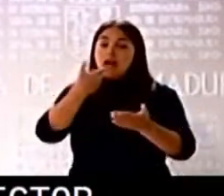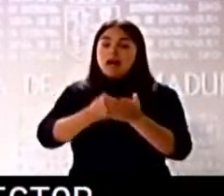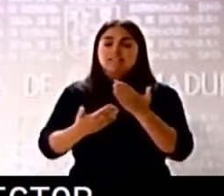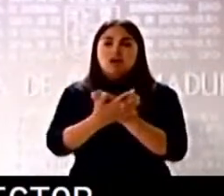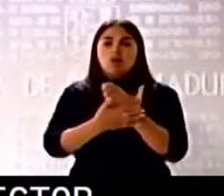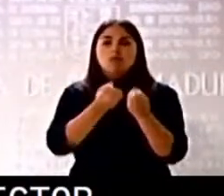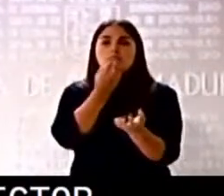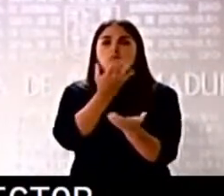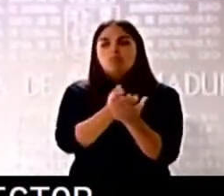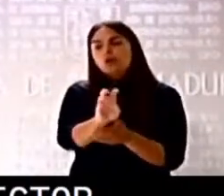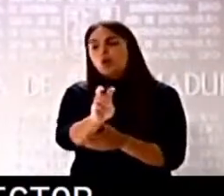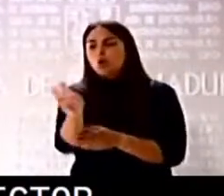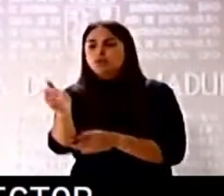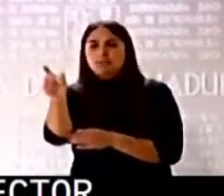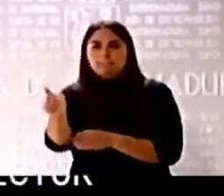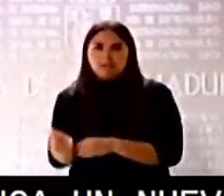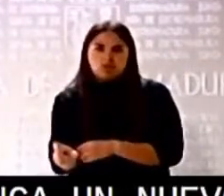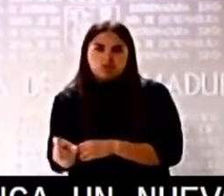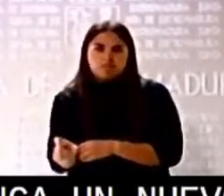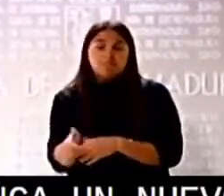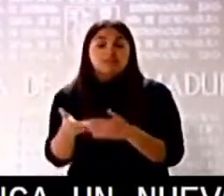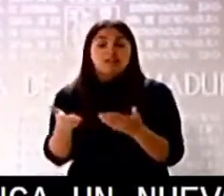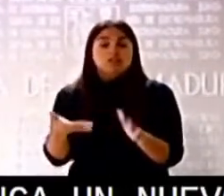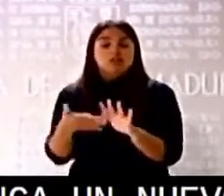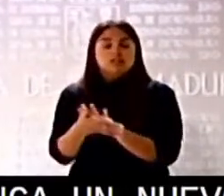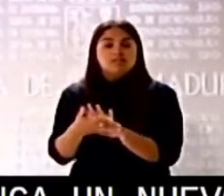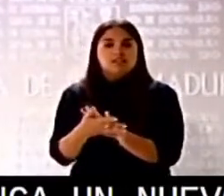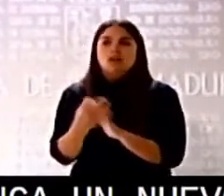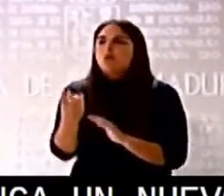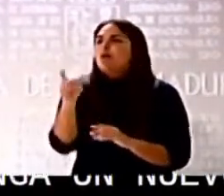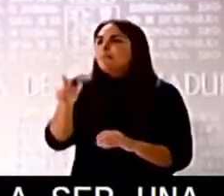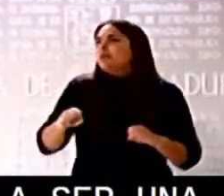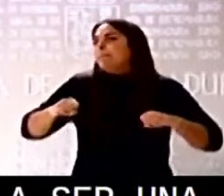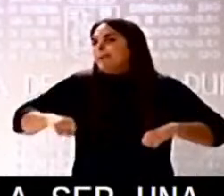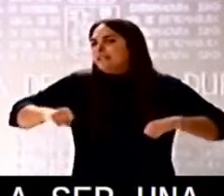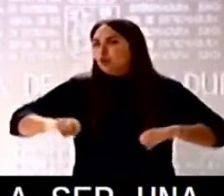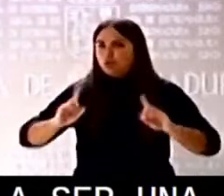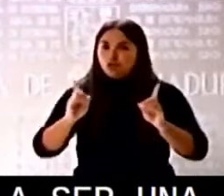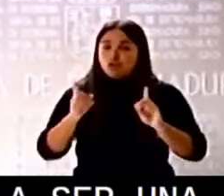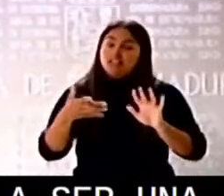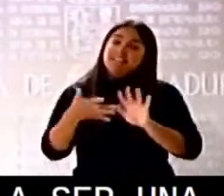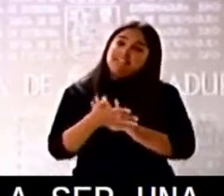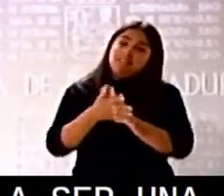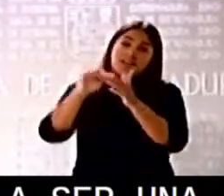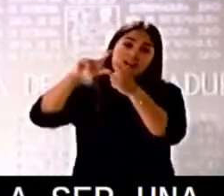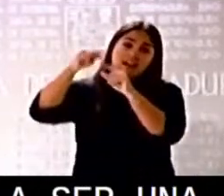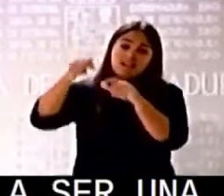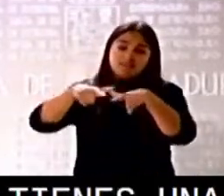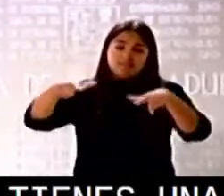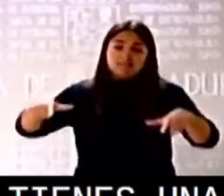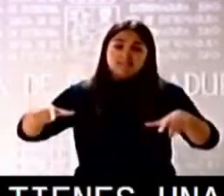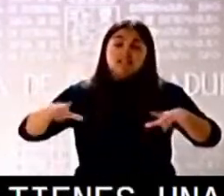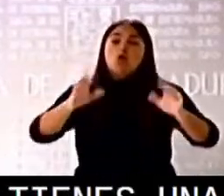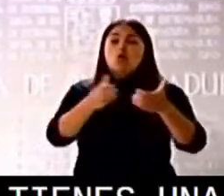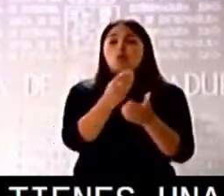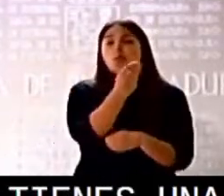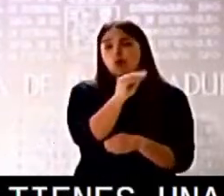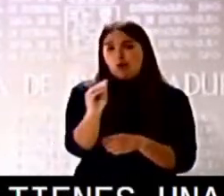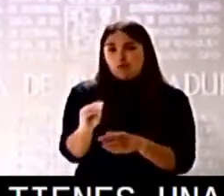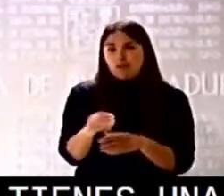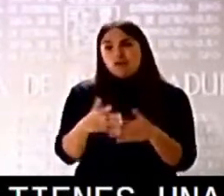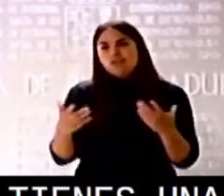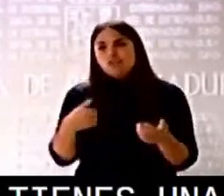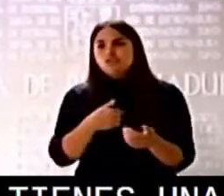Gobierno proponga un nuevo director. Esto no quiere decir que Dámaso sea una persona muy mayor, sino que Canal lo que tiene es una plantilla muy joven. Entonces yo